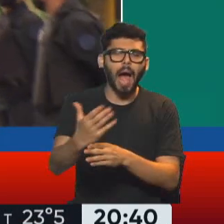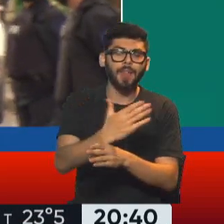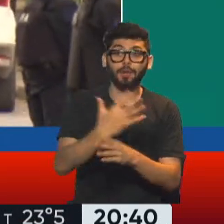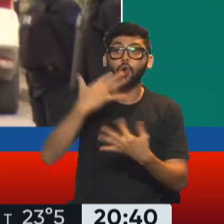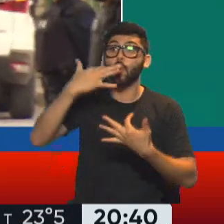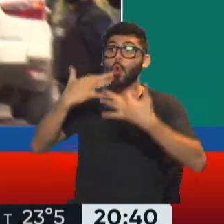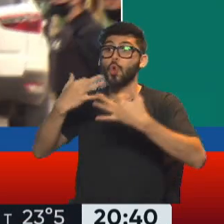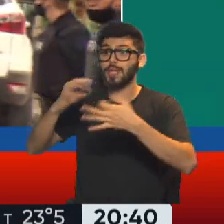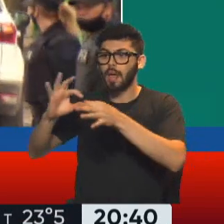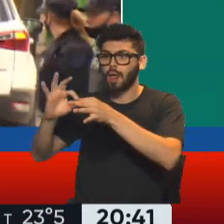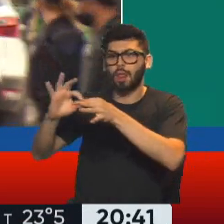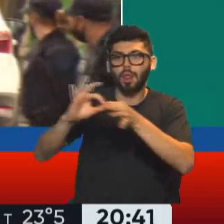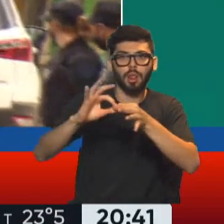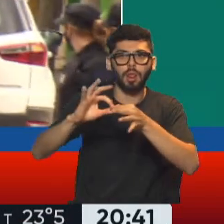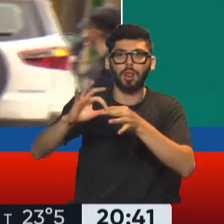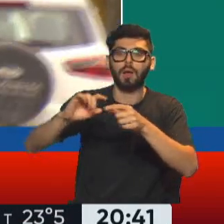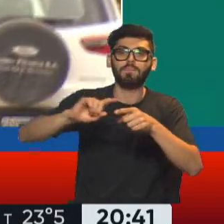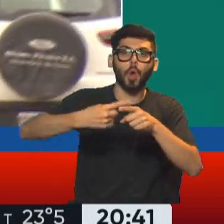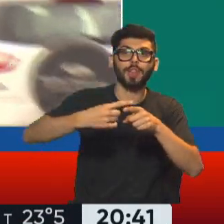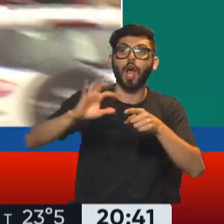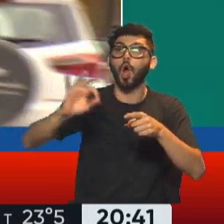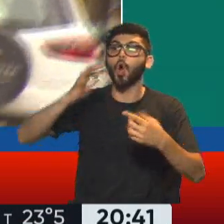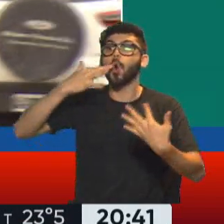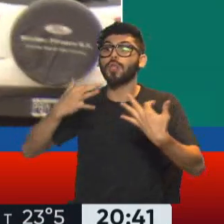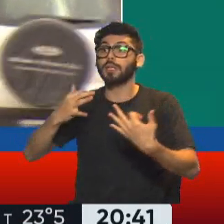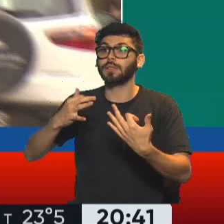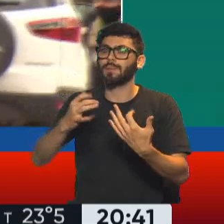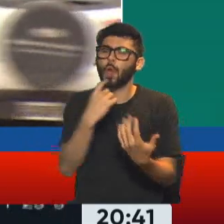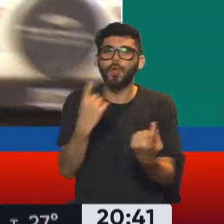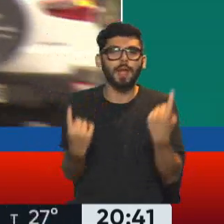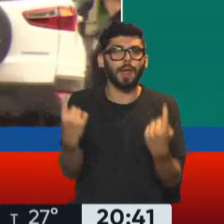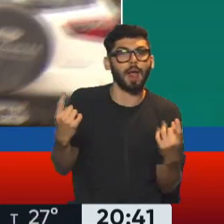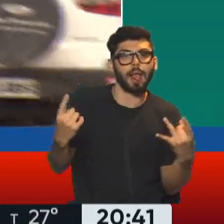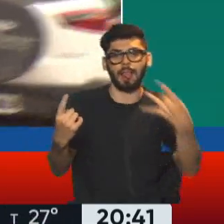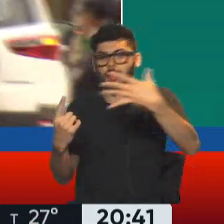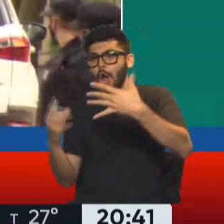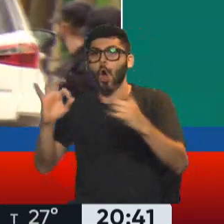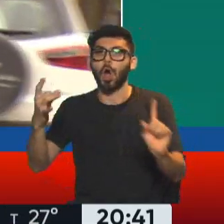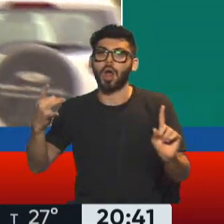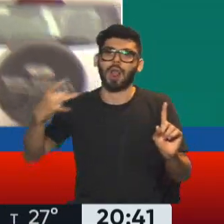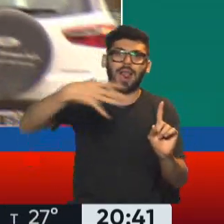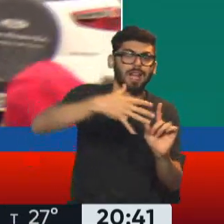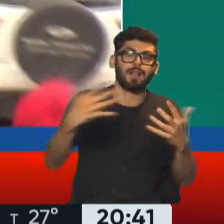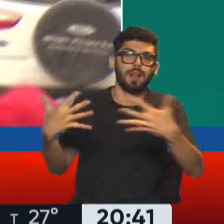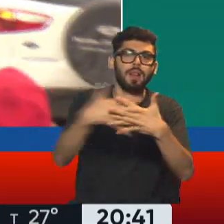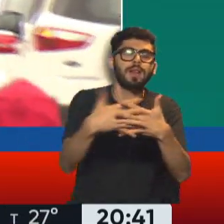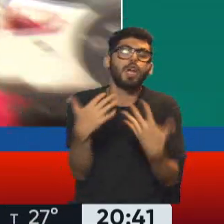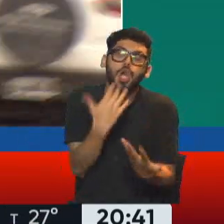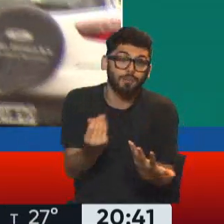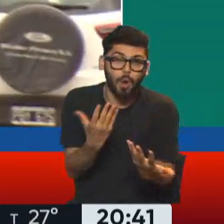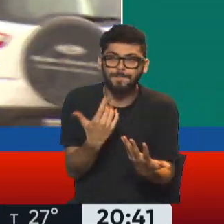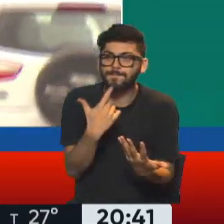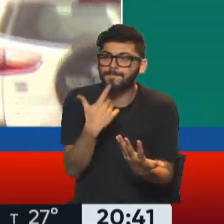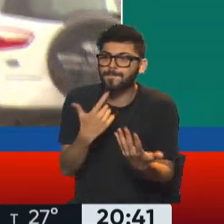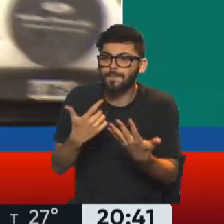la justicia o la justicia a politizar las causas? Digo, Sí, yo no me sé qué es permite- primero, es como el huevo y la gallina. Me parece que estamos en una situación donde es muy difícil desandar